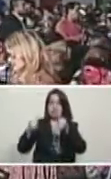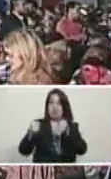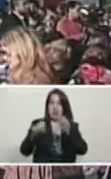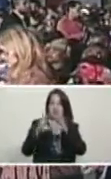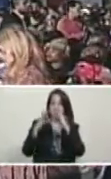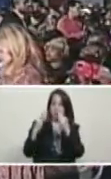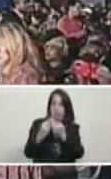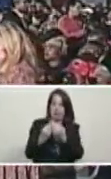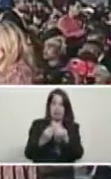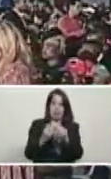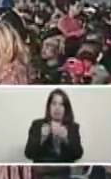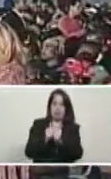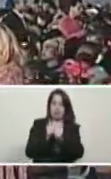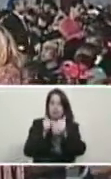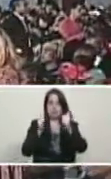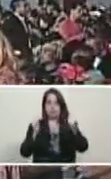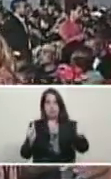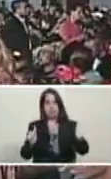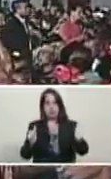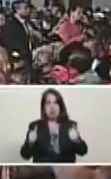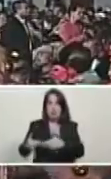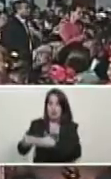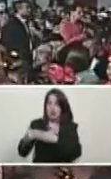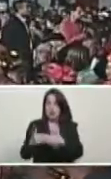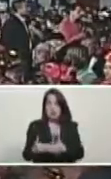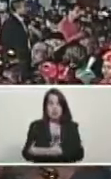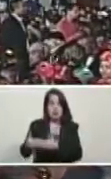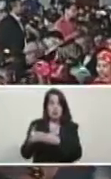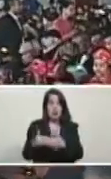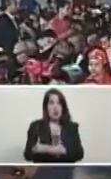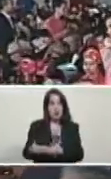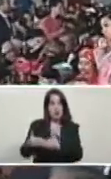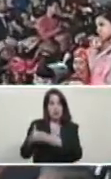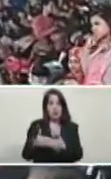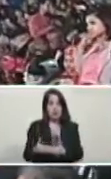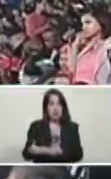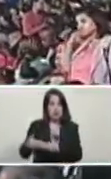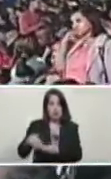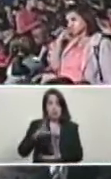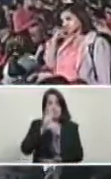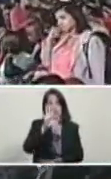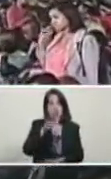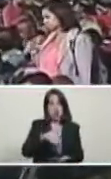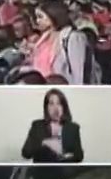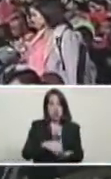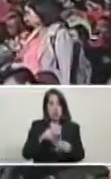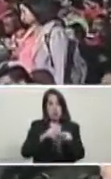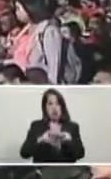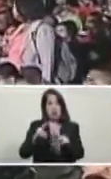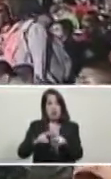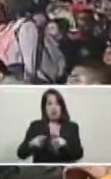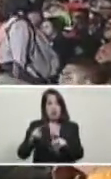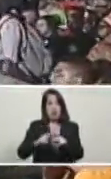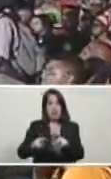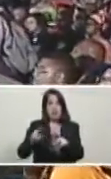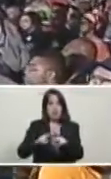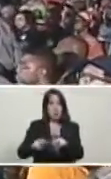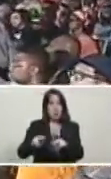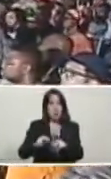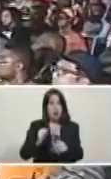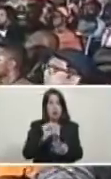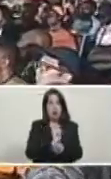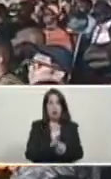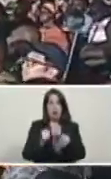familias en eeuu hay más de 5000 niños en cárceles por ser